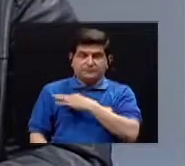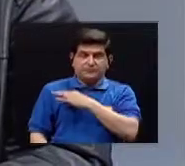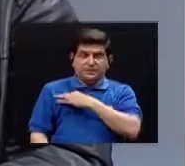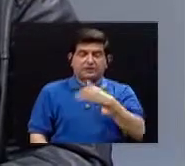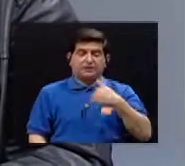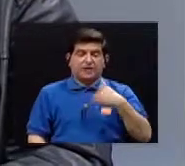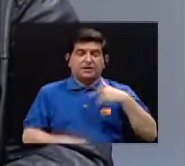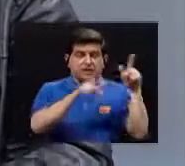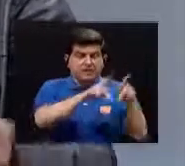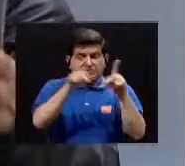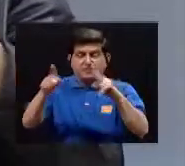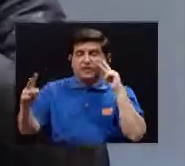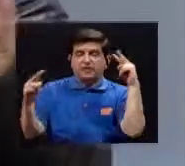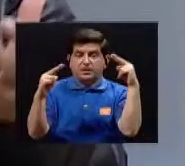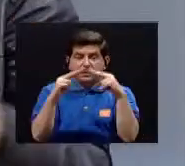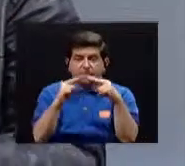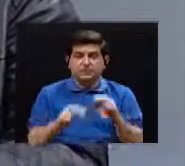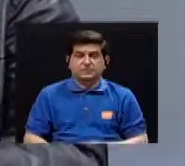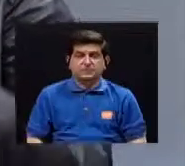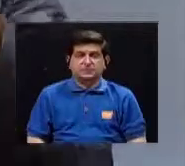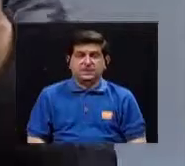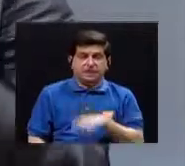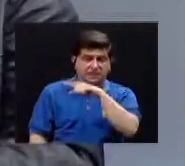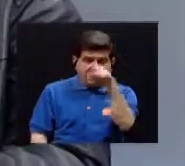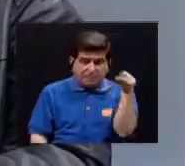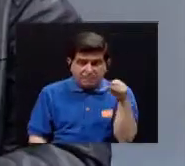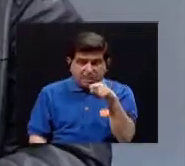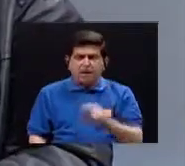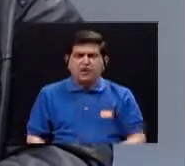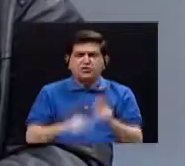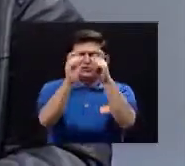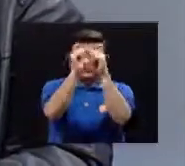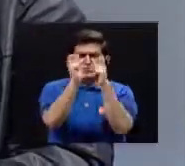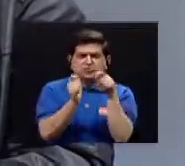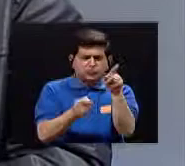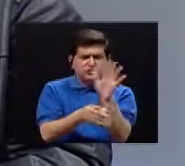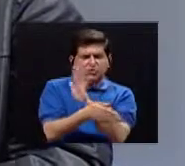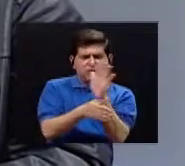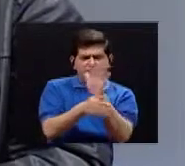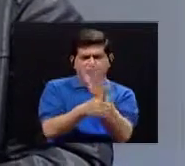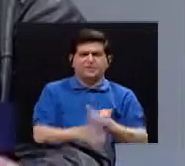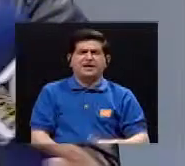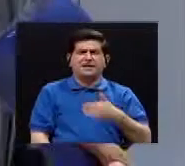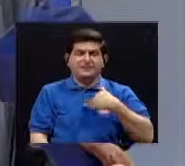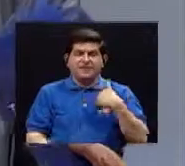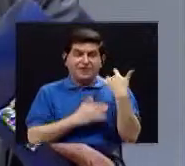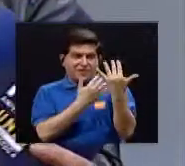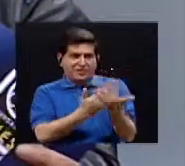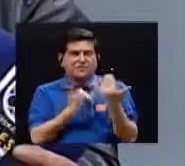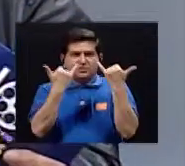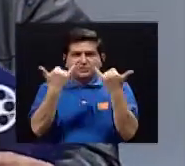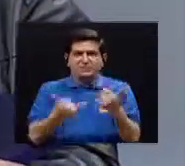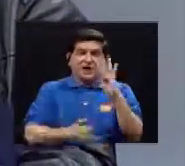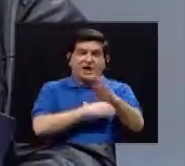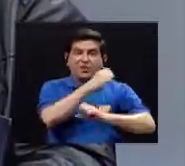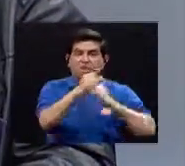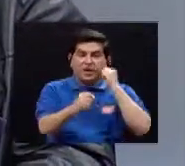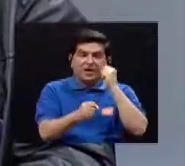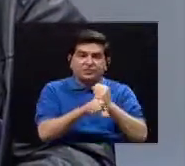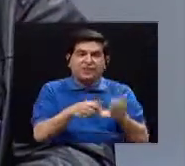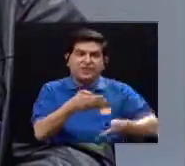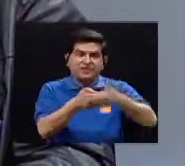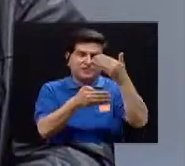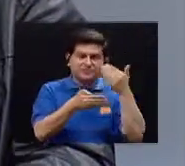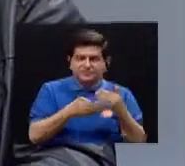supuesto la invitación del público a conocer o al público a conocer detalles sobre esta película de la que tenemos expectativas desde hace